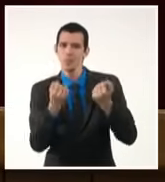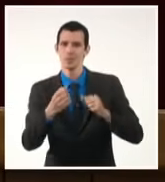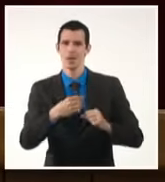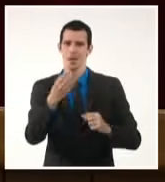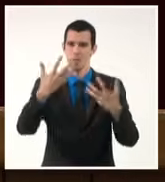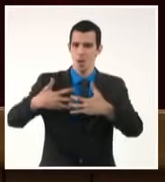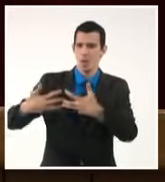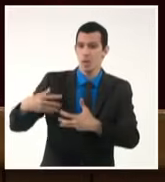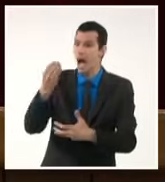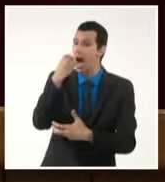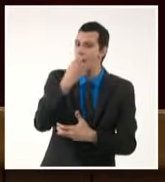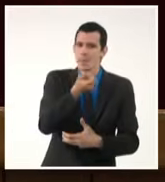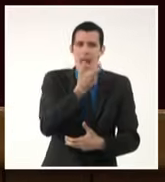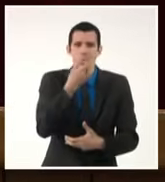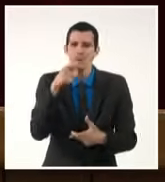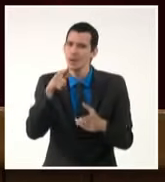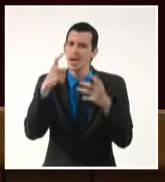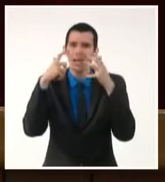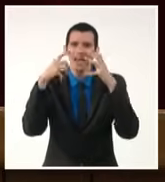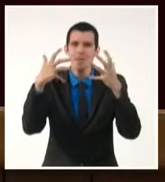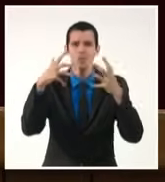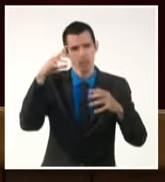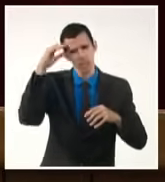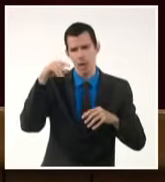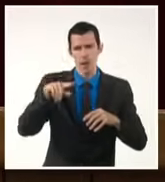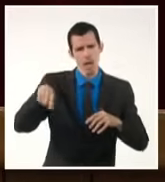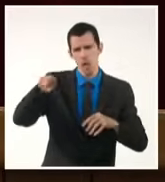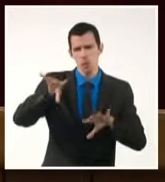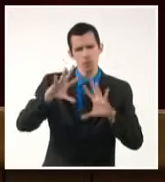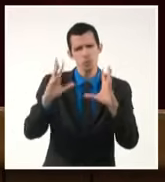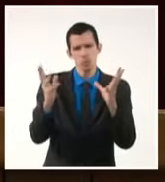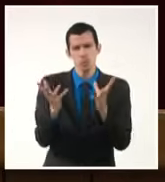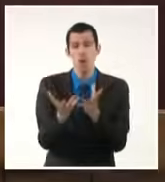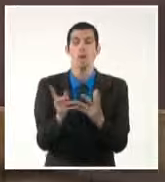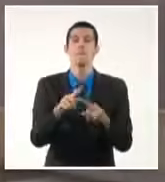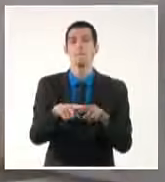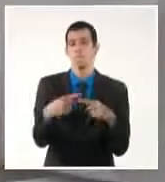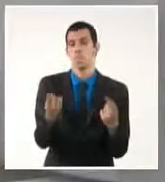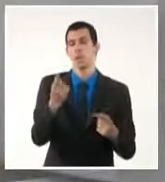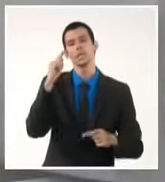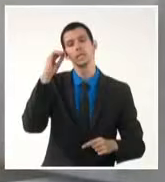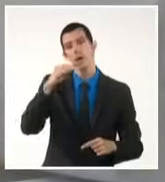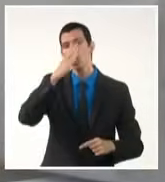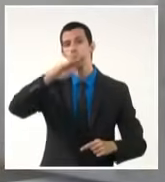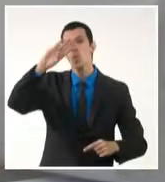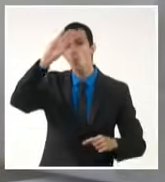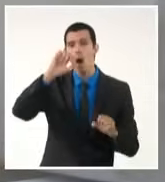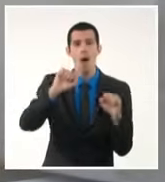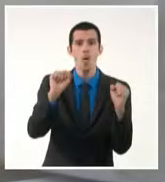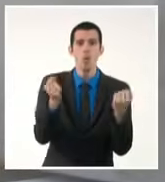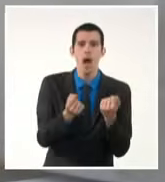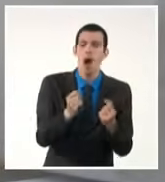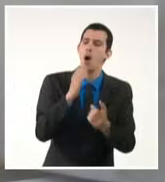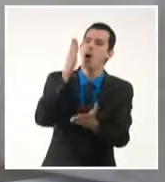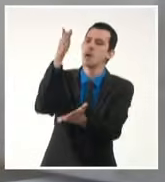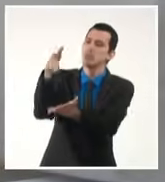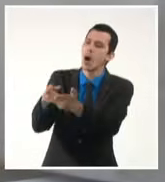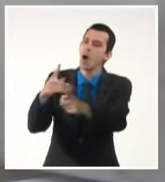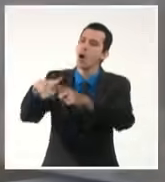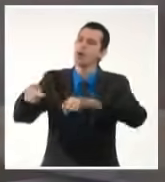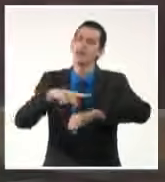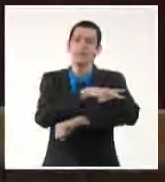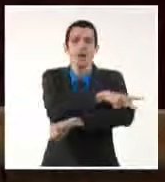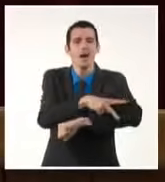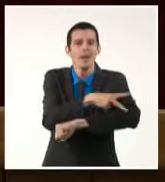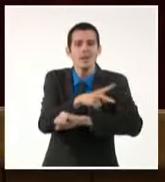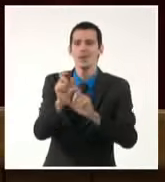y de medicamentos, todos los cuales requieren de la importación de equipos, piezas, partes, combustibles o